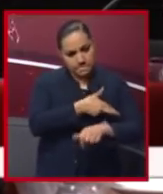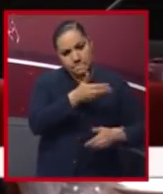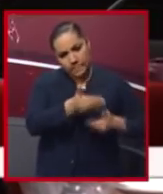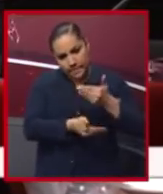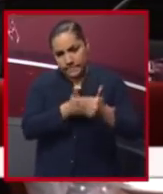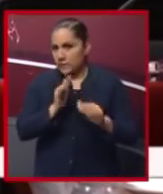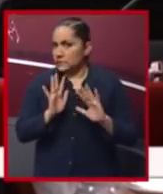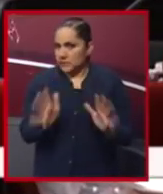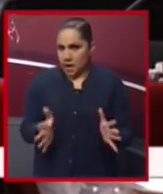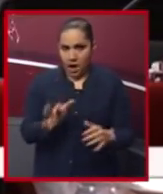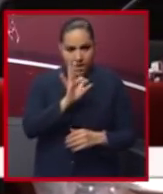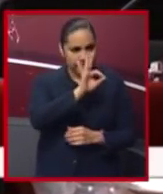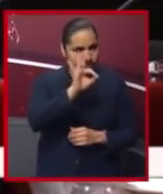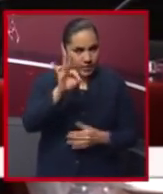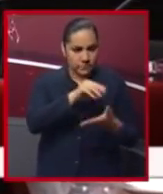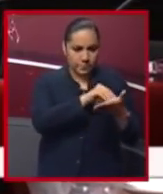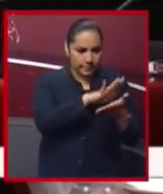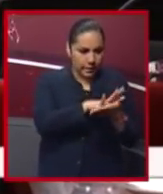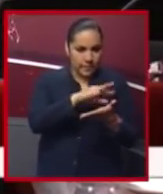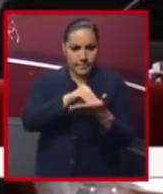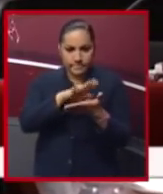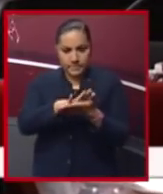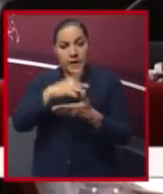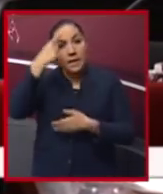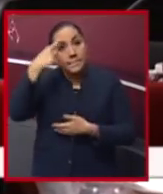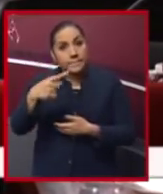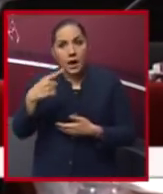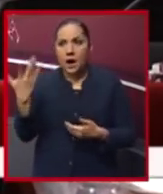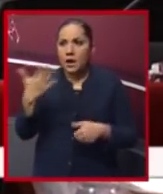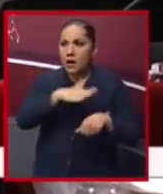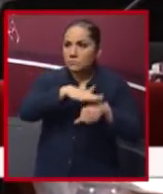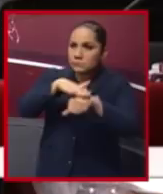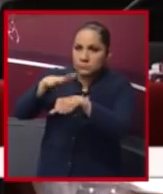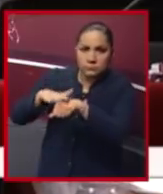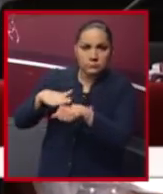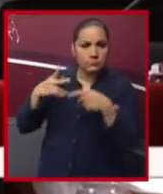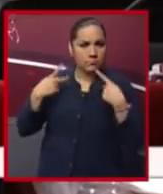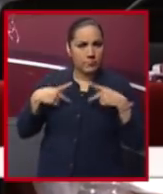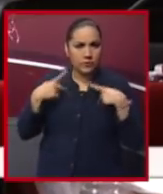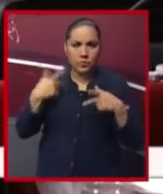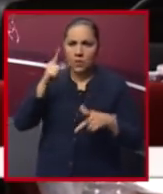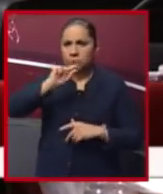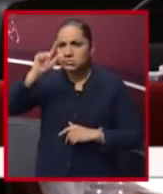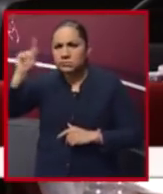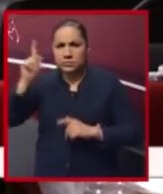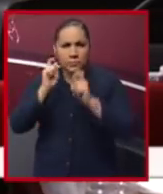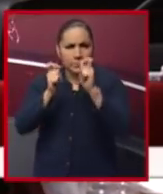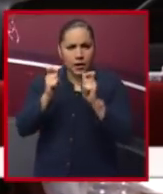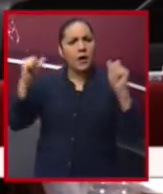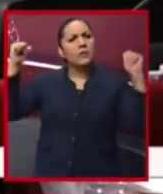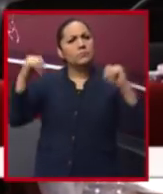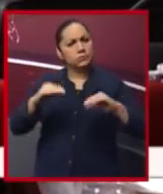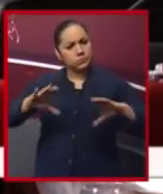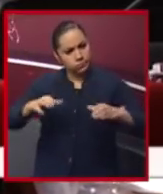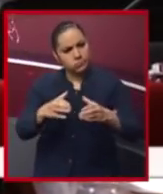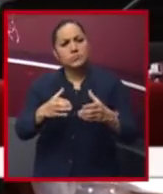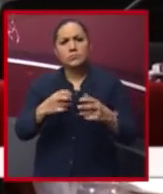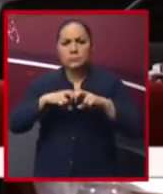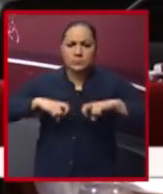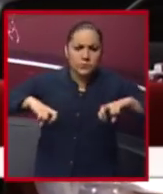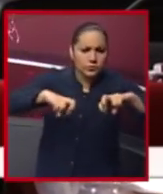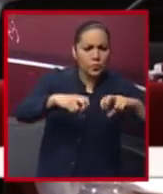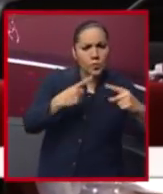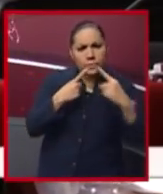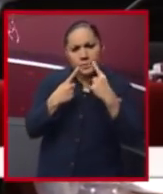diferentes audiencias públicas que vamos a realizar. Es un acuerdo que busca escuchar y hacer